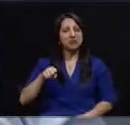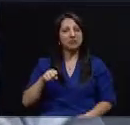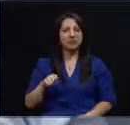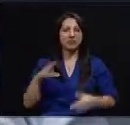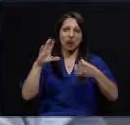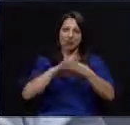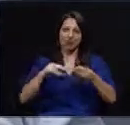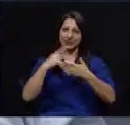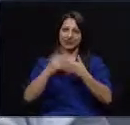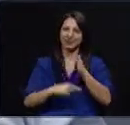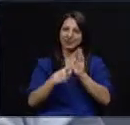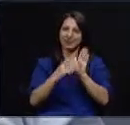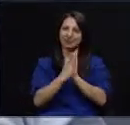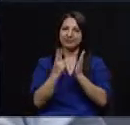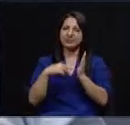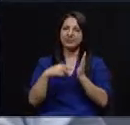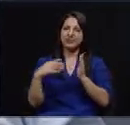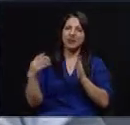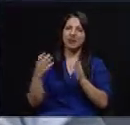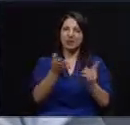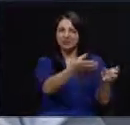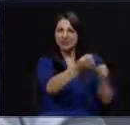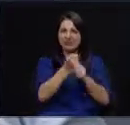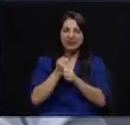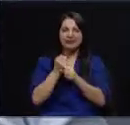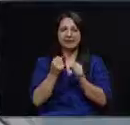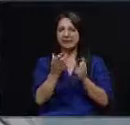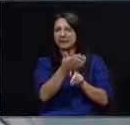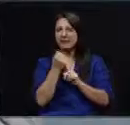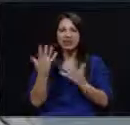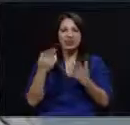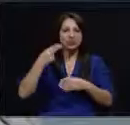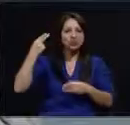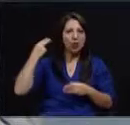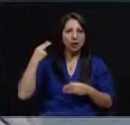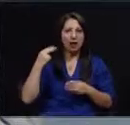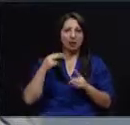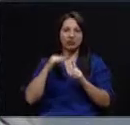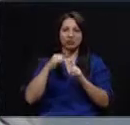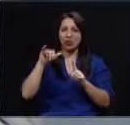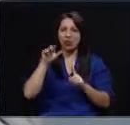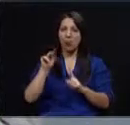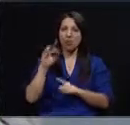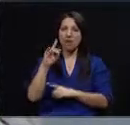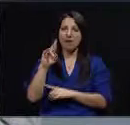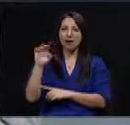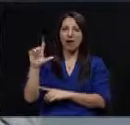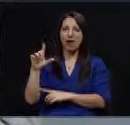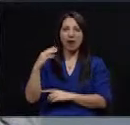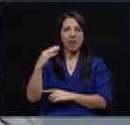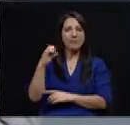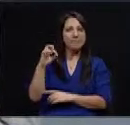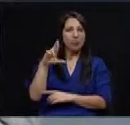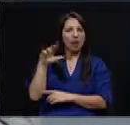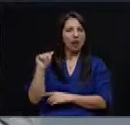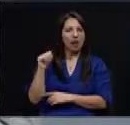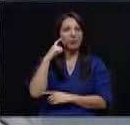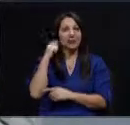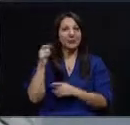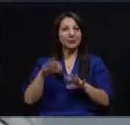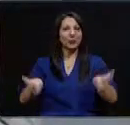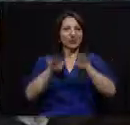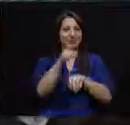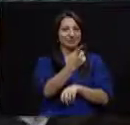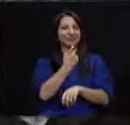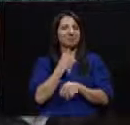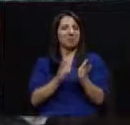el documental rescata de manera integral lo que es la historia de Juan Rafael Mora, porque algo importante,